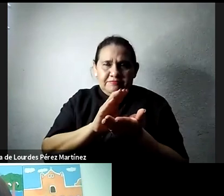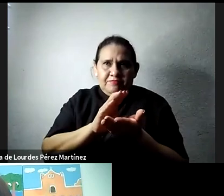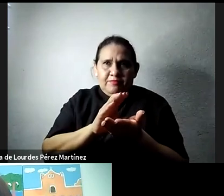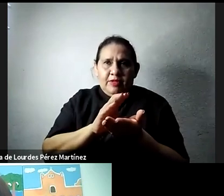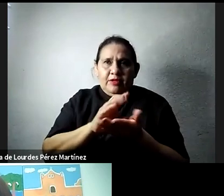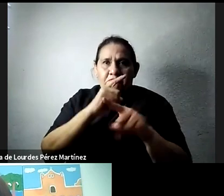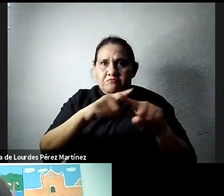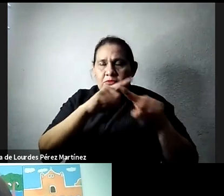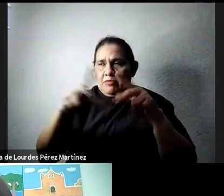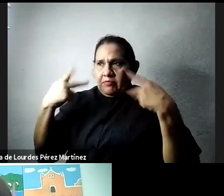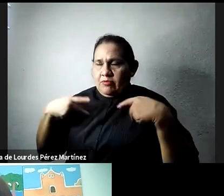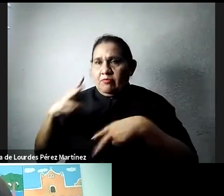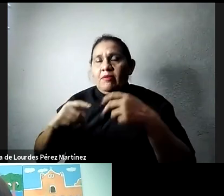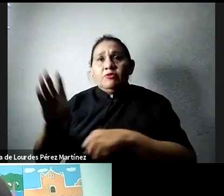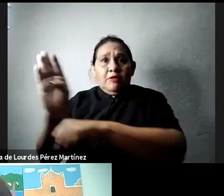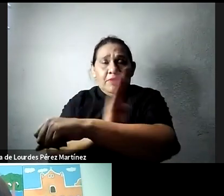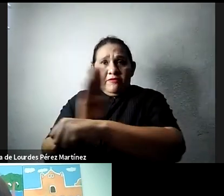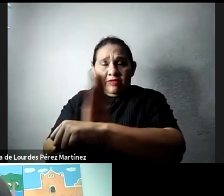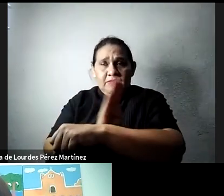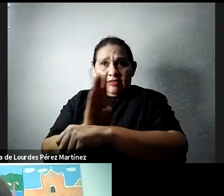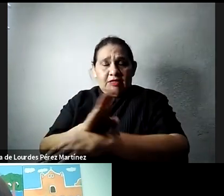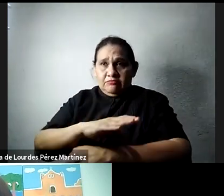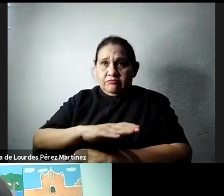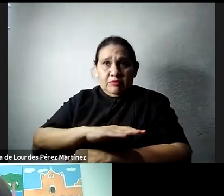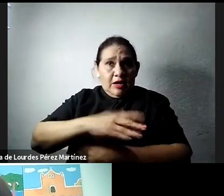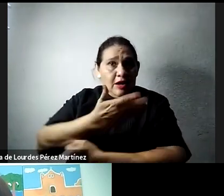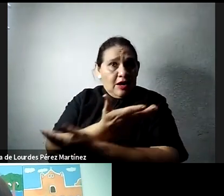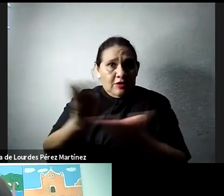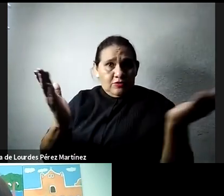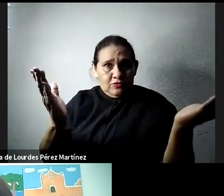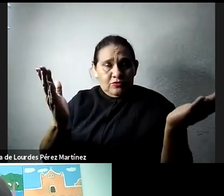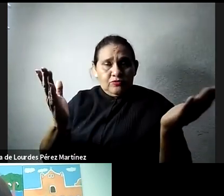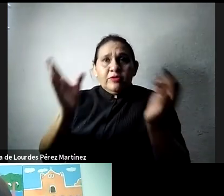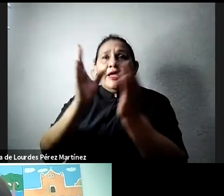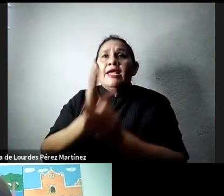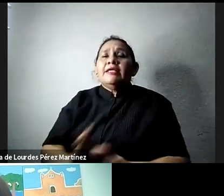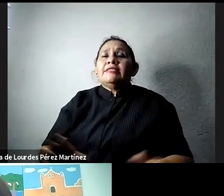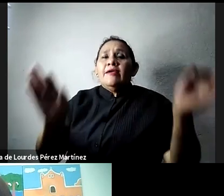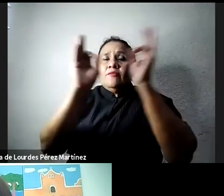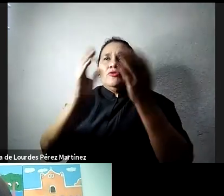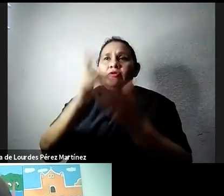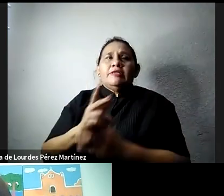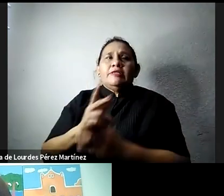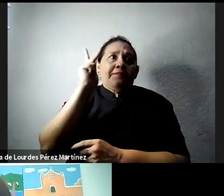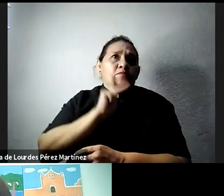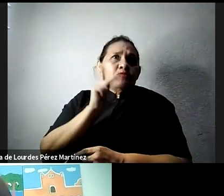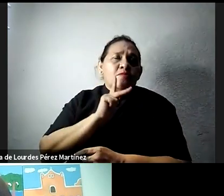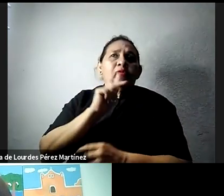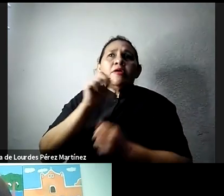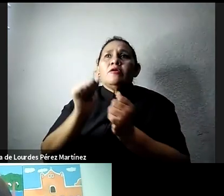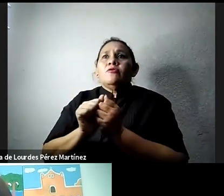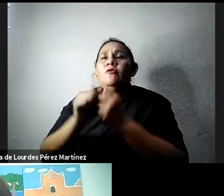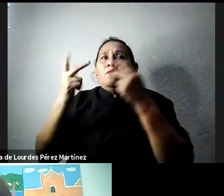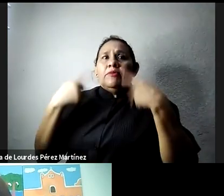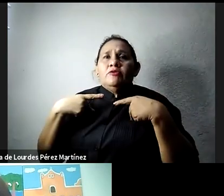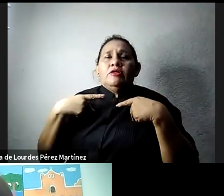a beneficiar al público en general. Entonces, por eso es muy importante hacer pruebas, ¿no? Con personas con diferentes tipos